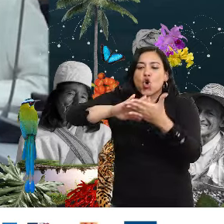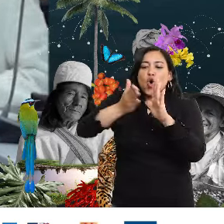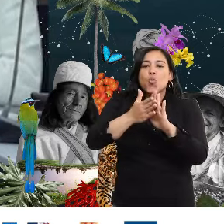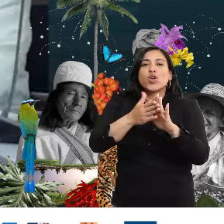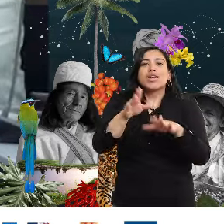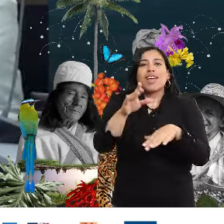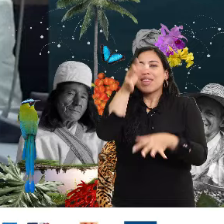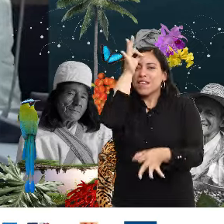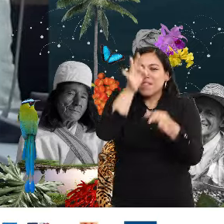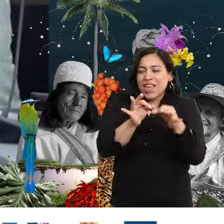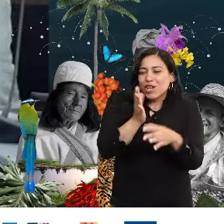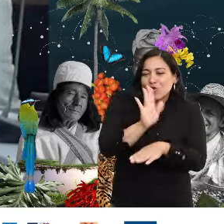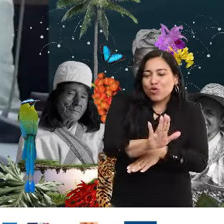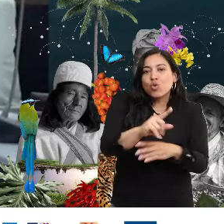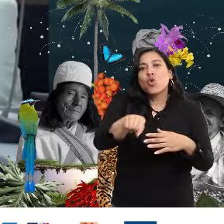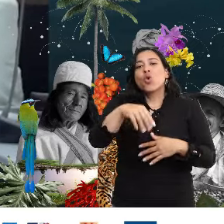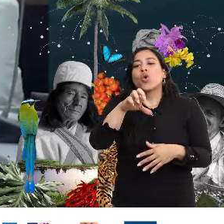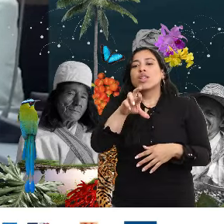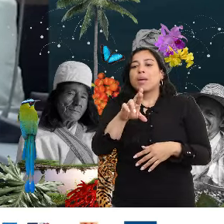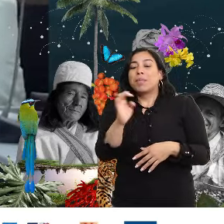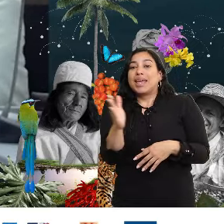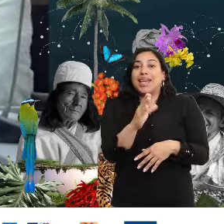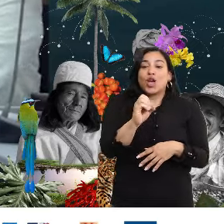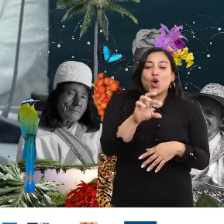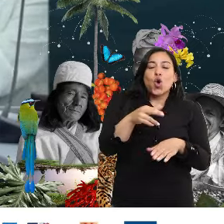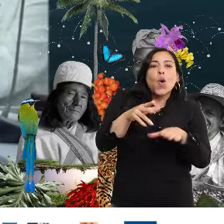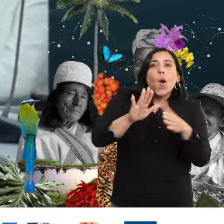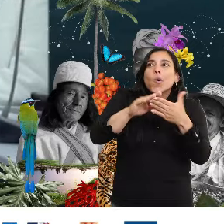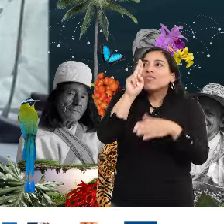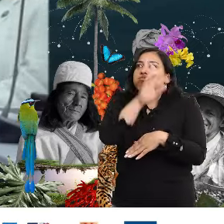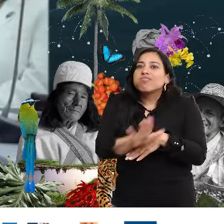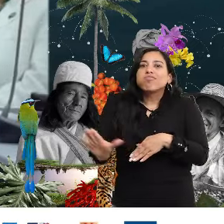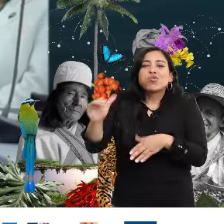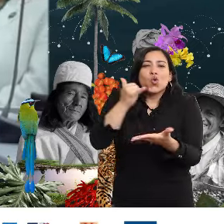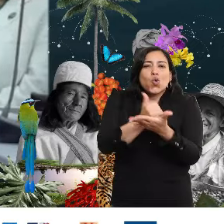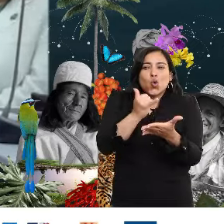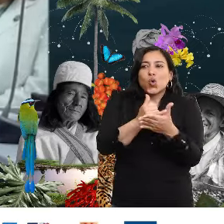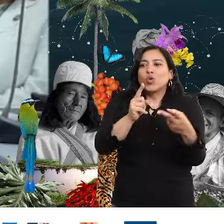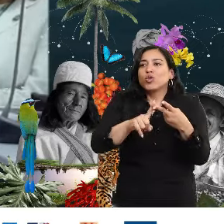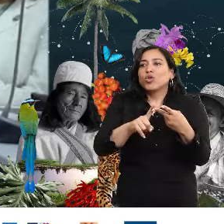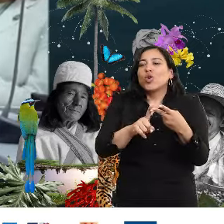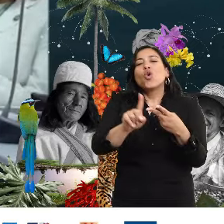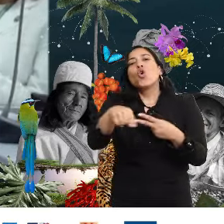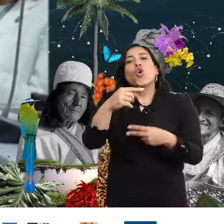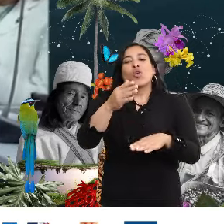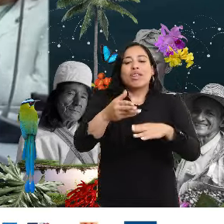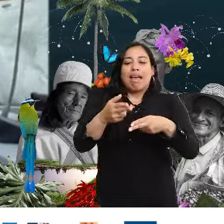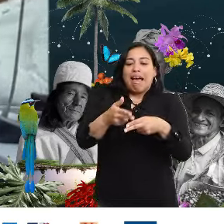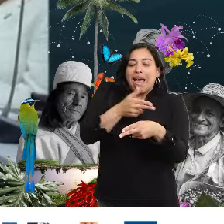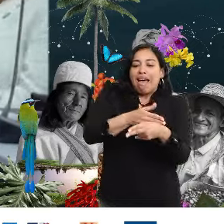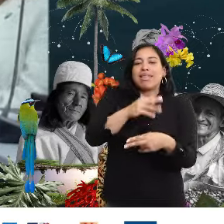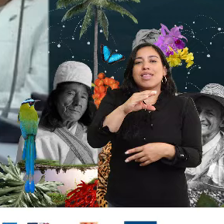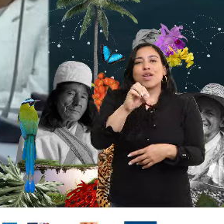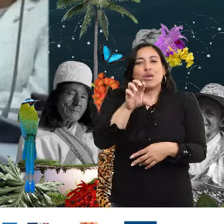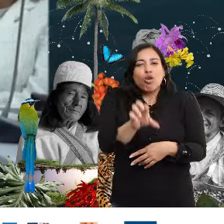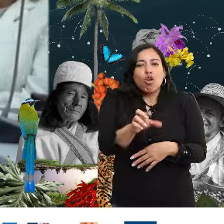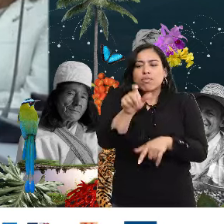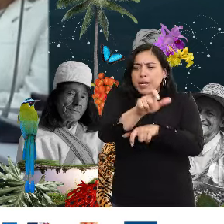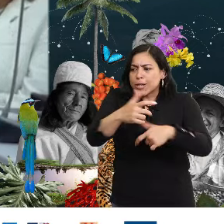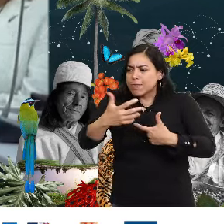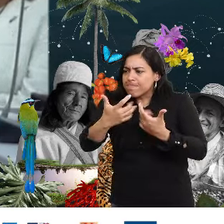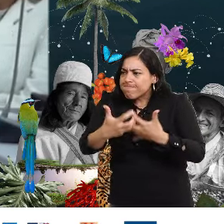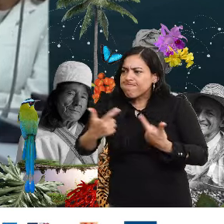fe, de la pre-COP de los comunales del país, de la pre-COP también de los